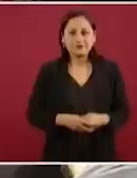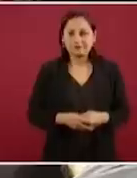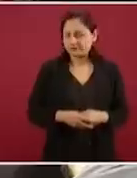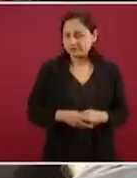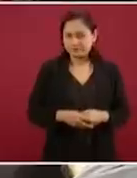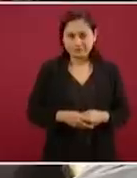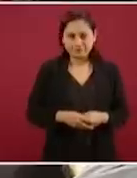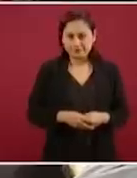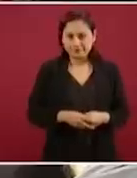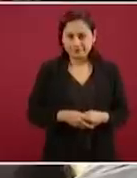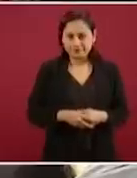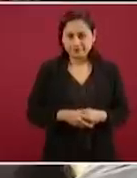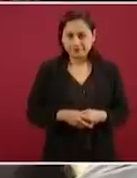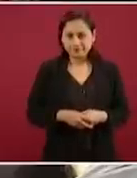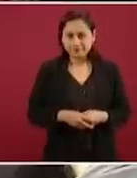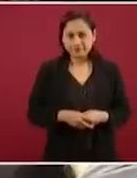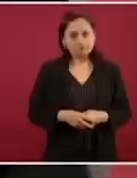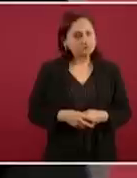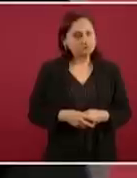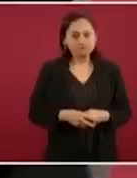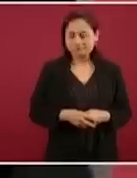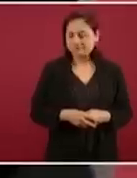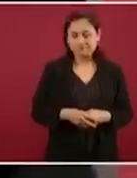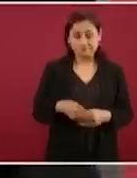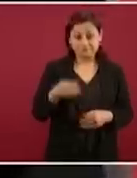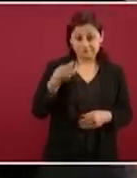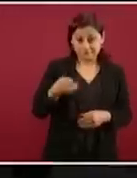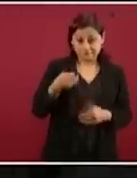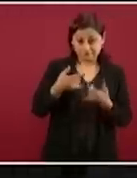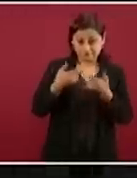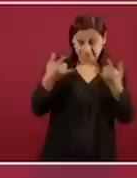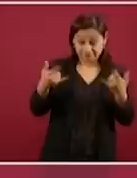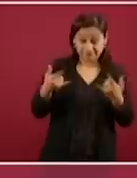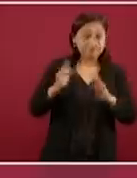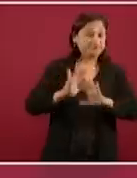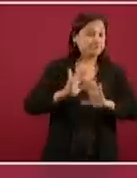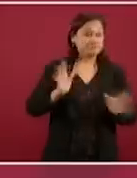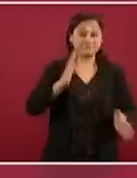esto. Ya no funciona eso, que no se dejen